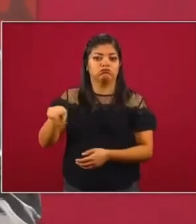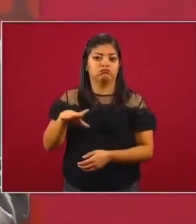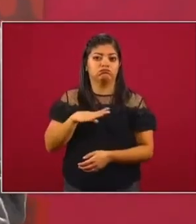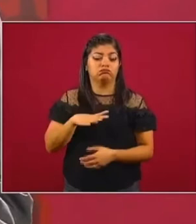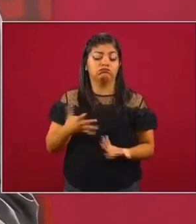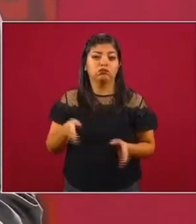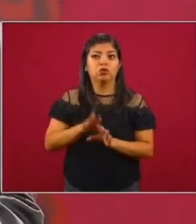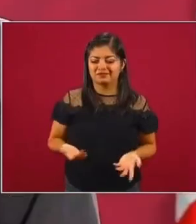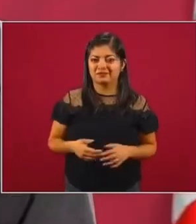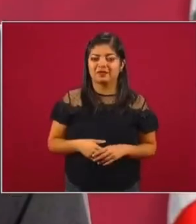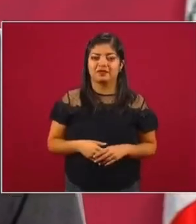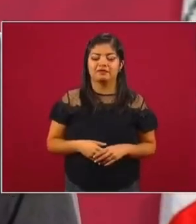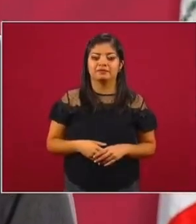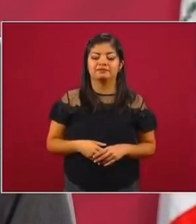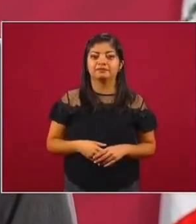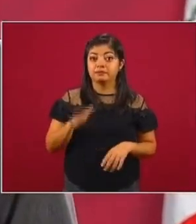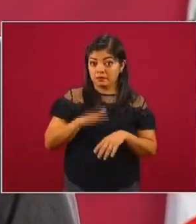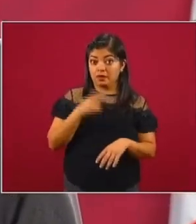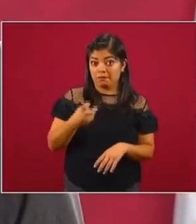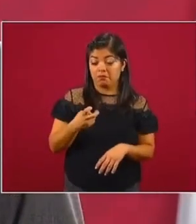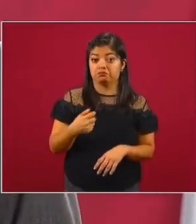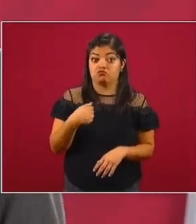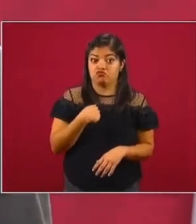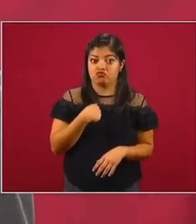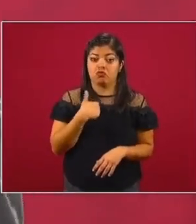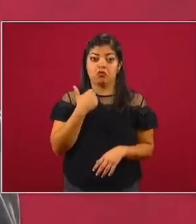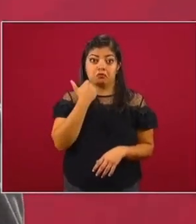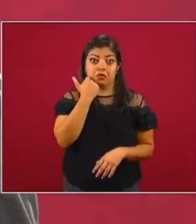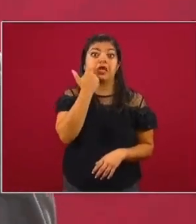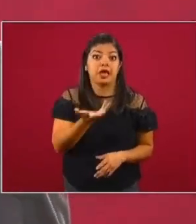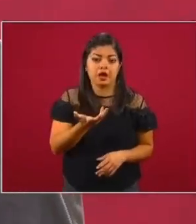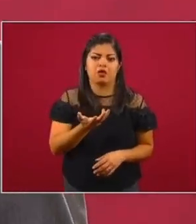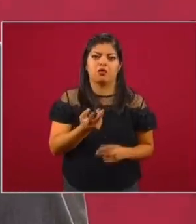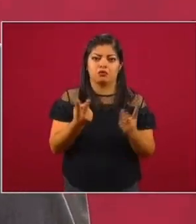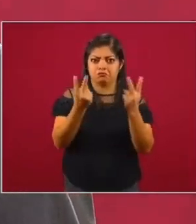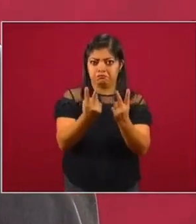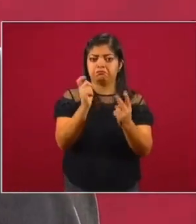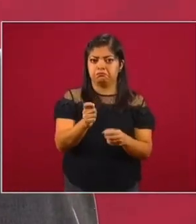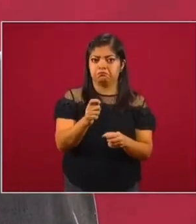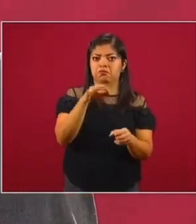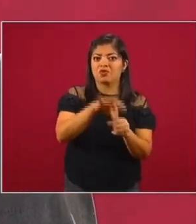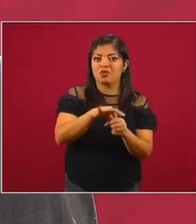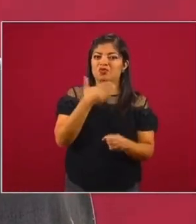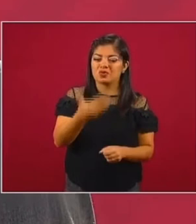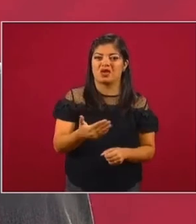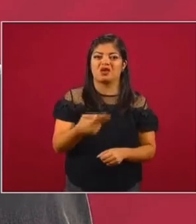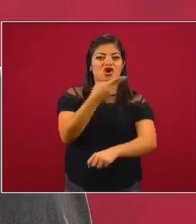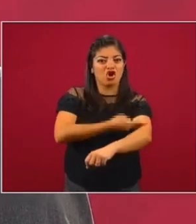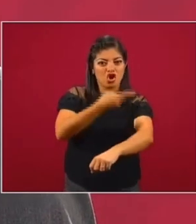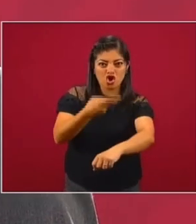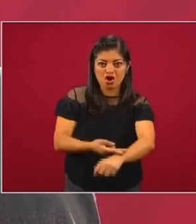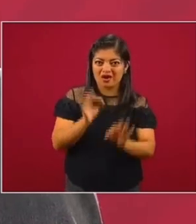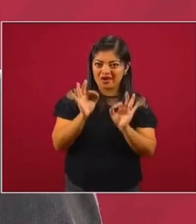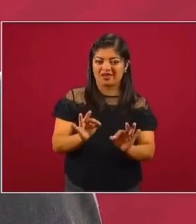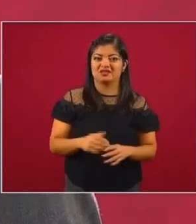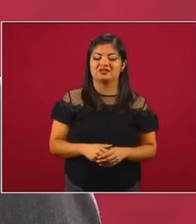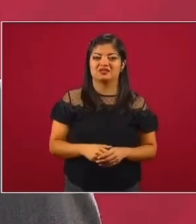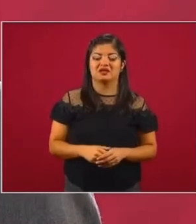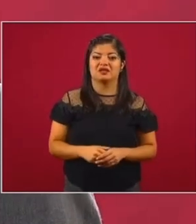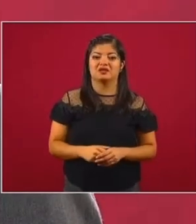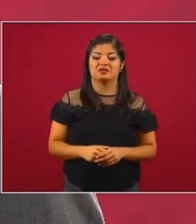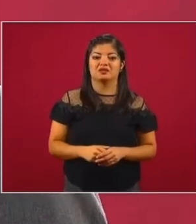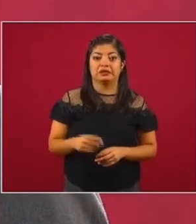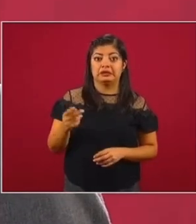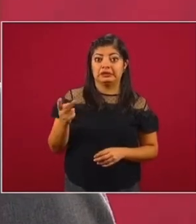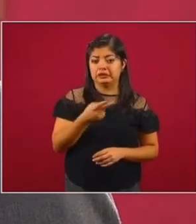nostalgia. Entonces, deseo de que se elija bien, que sea gente recta, verdaderos